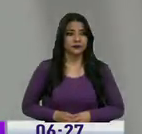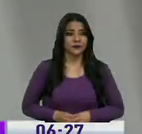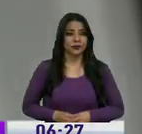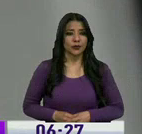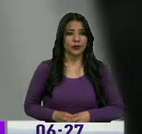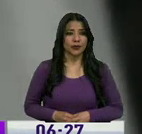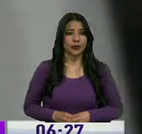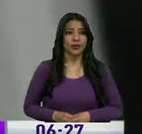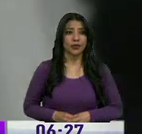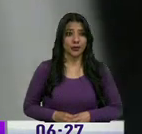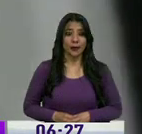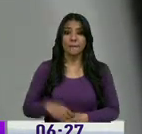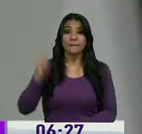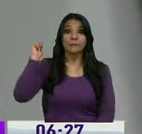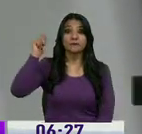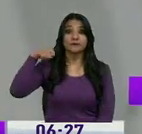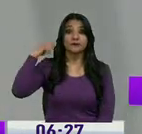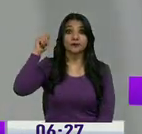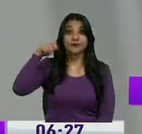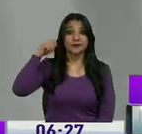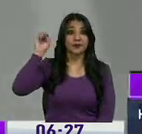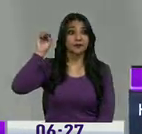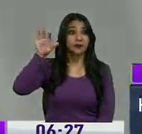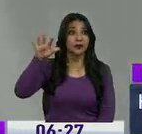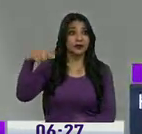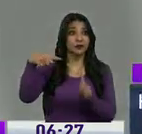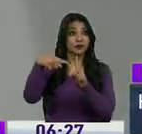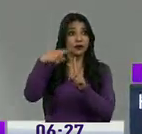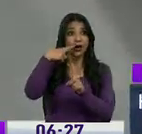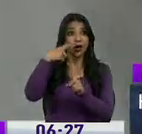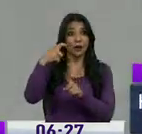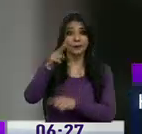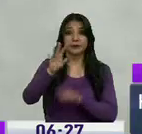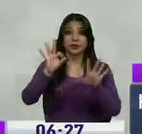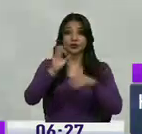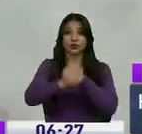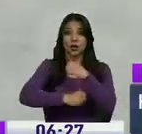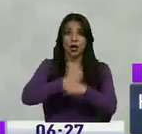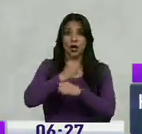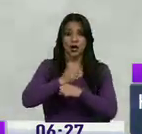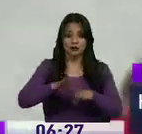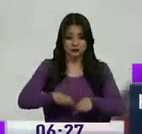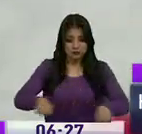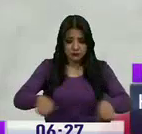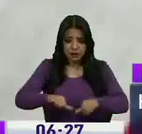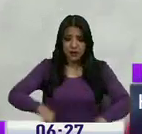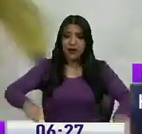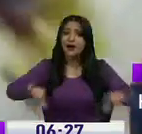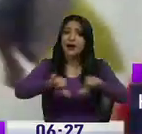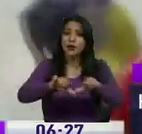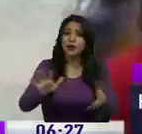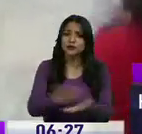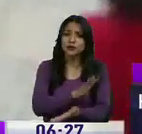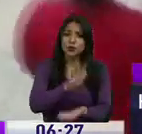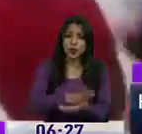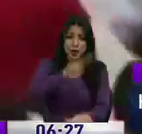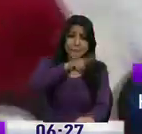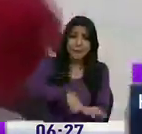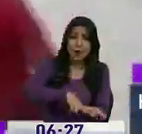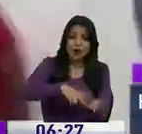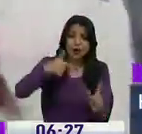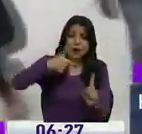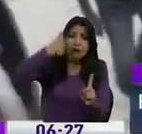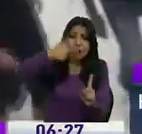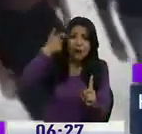este vídeo aficionado muestra a carlos morejón de 28 años en el piso del aula de clases luego de que le dispararan por varias